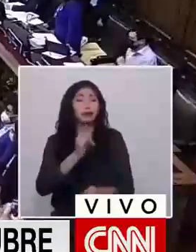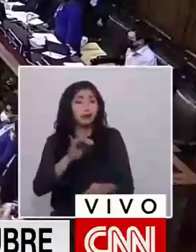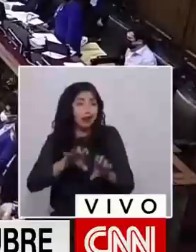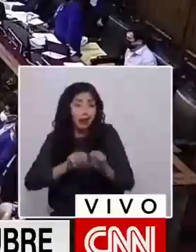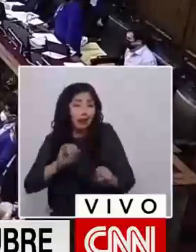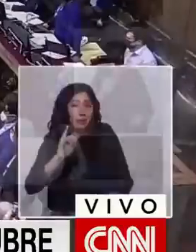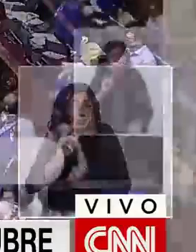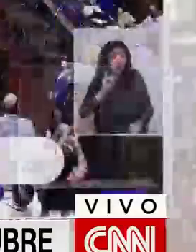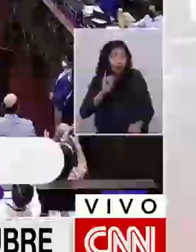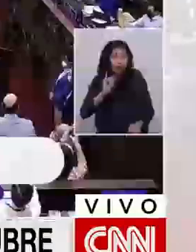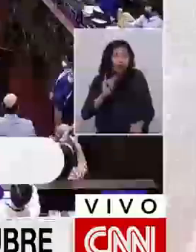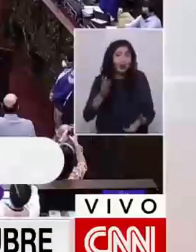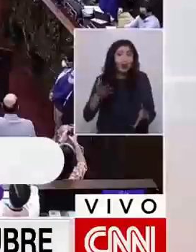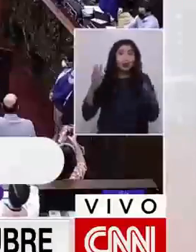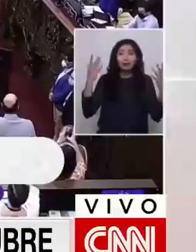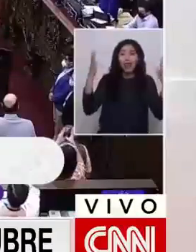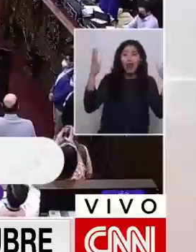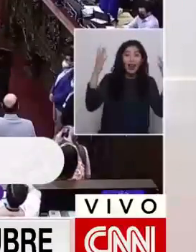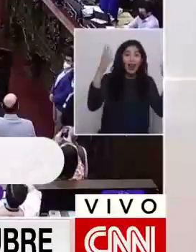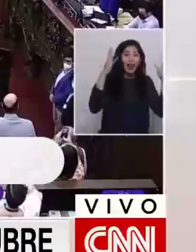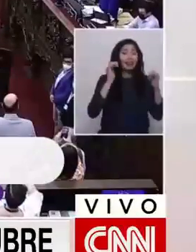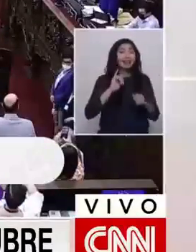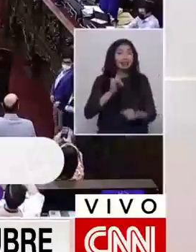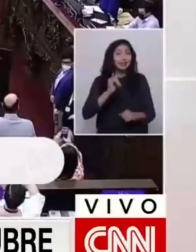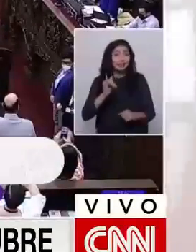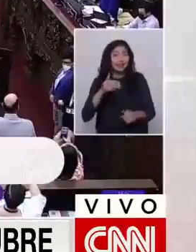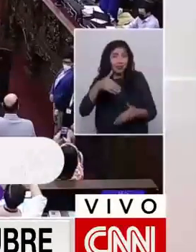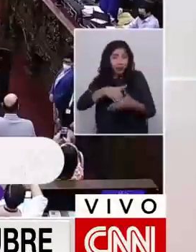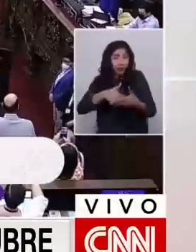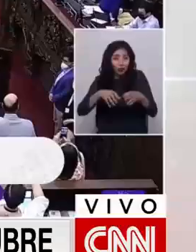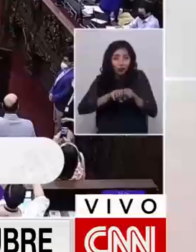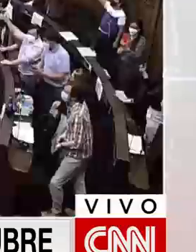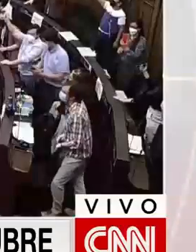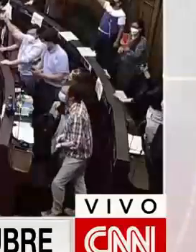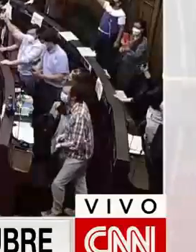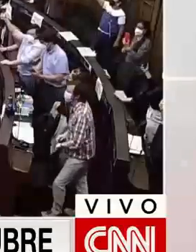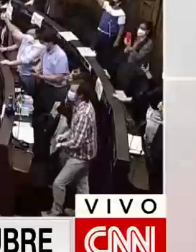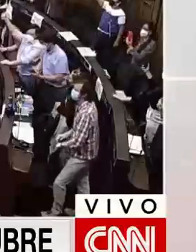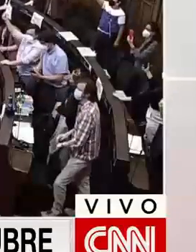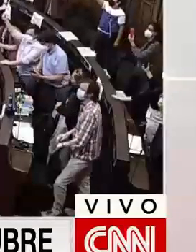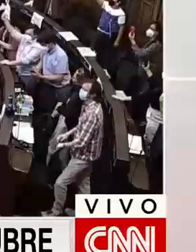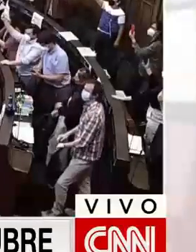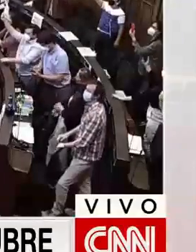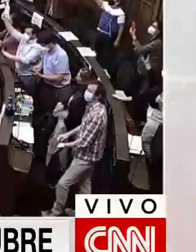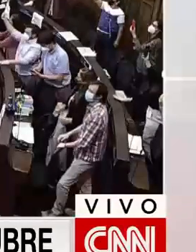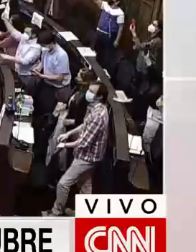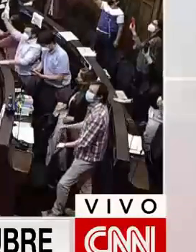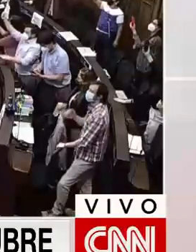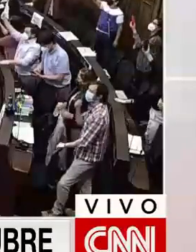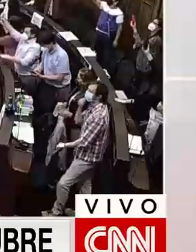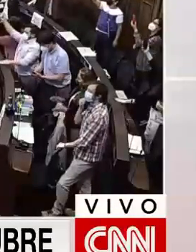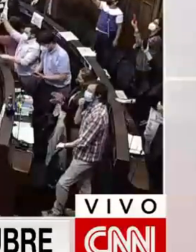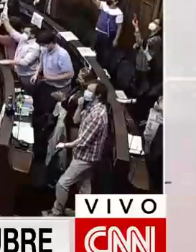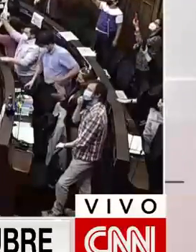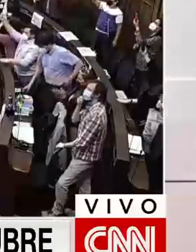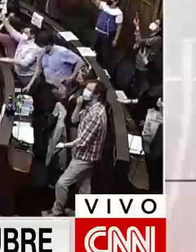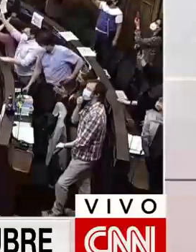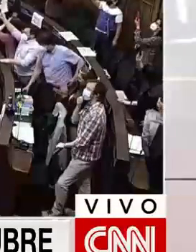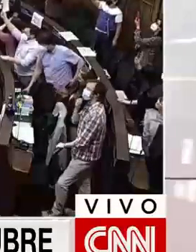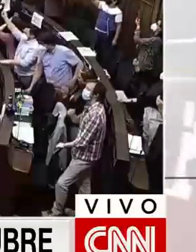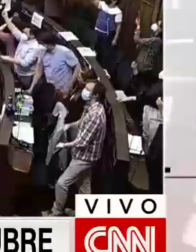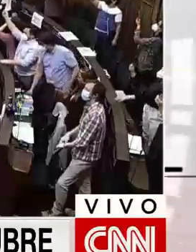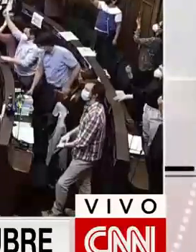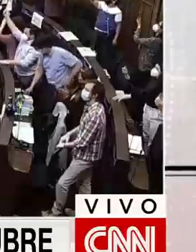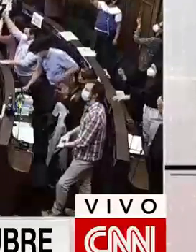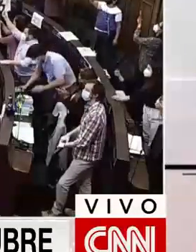termine esta semana territorial, que parte el 18 de octubre, van a integrar las comisiones, eventualmente elegir a sus coordinadores, que son dos coordinadores, y